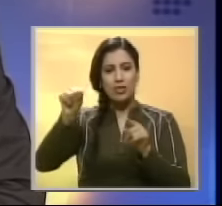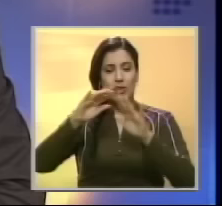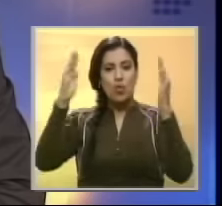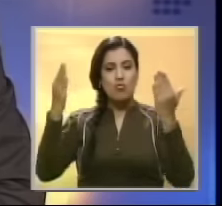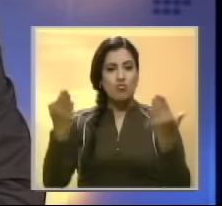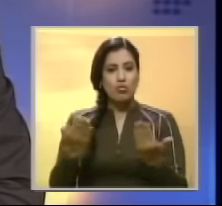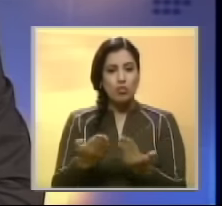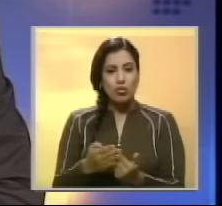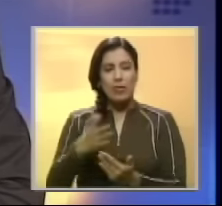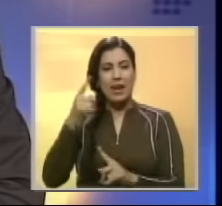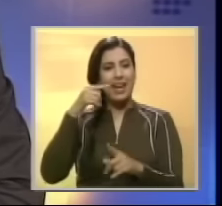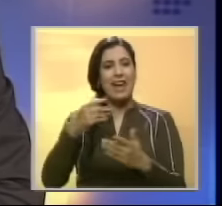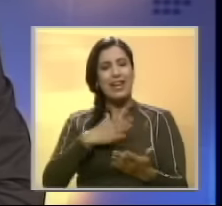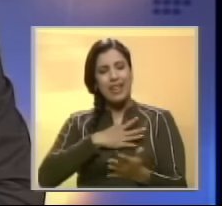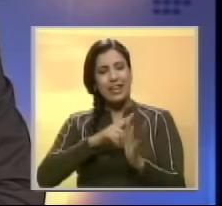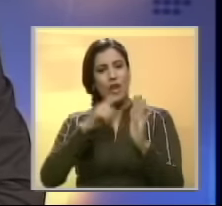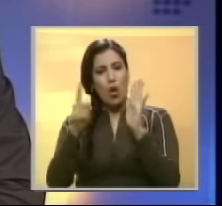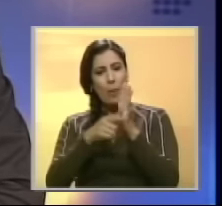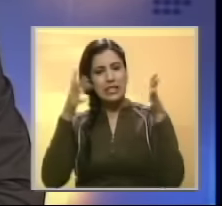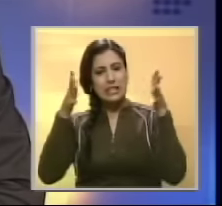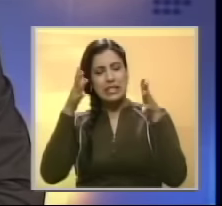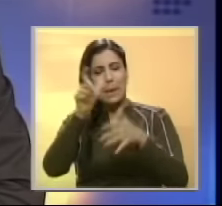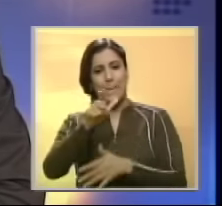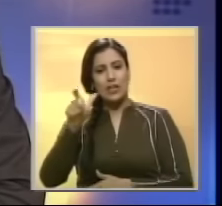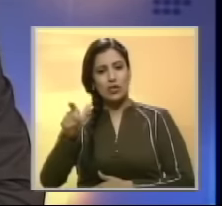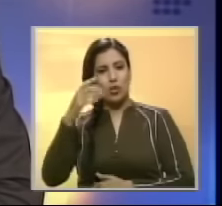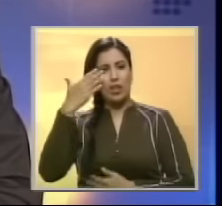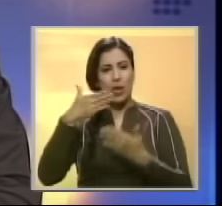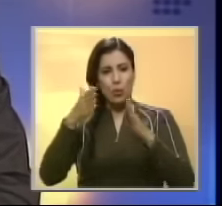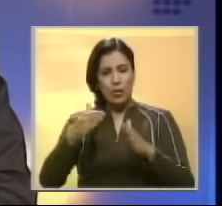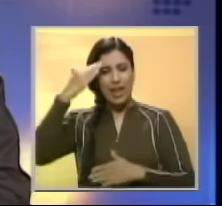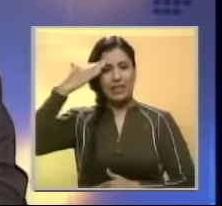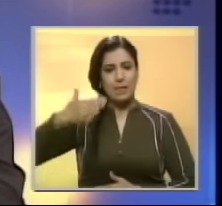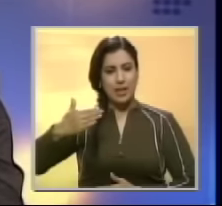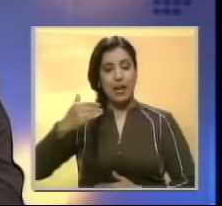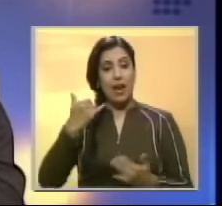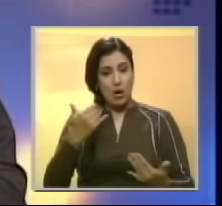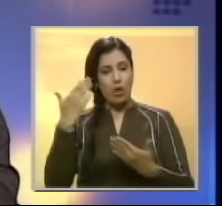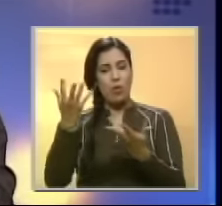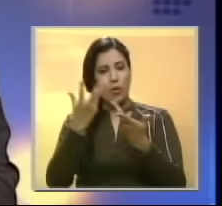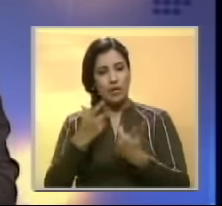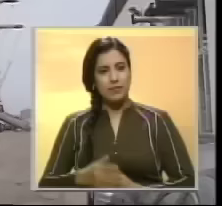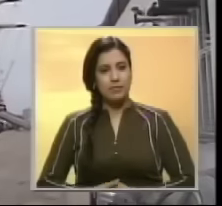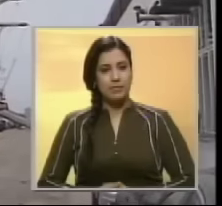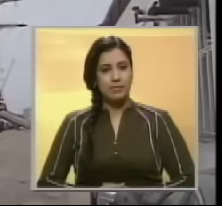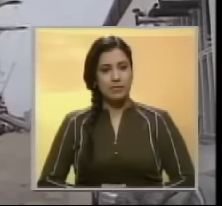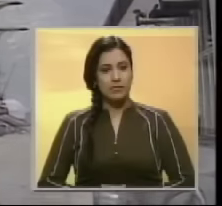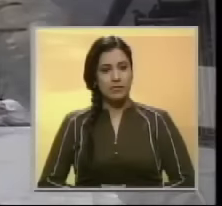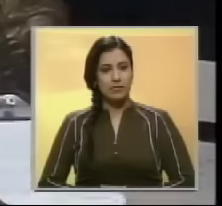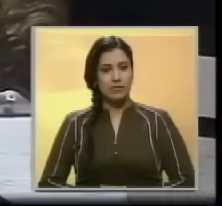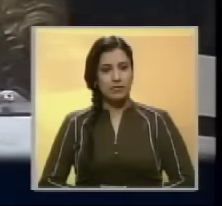mundo con el propósito de completar la instrucción y formación de Los Cadetes Milagros Zambrano nos trae la información